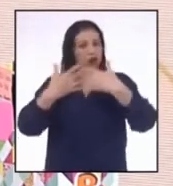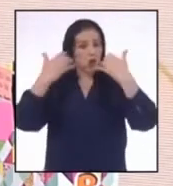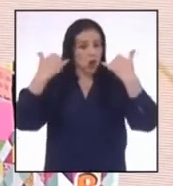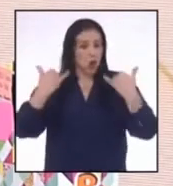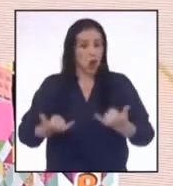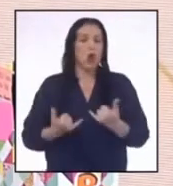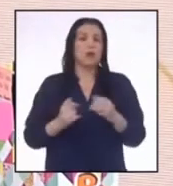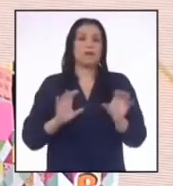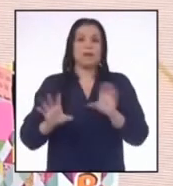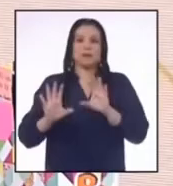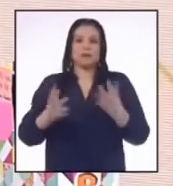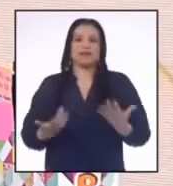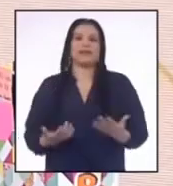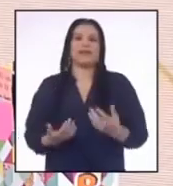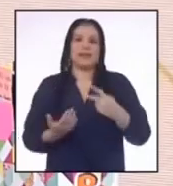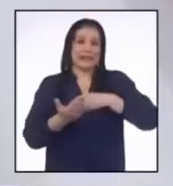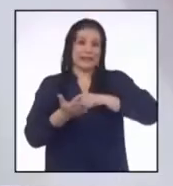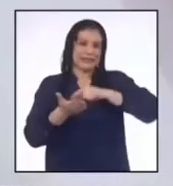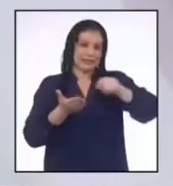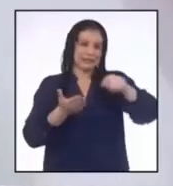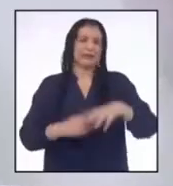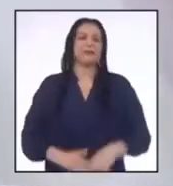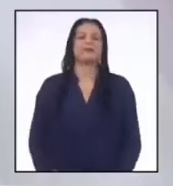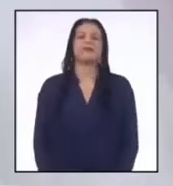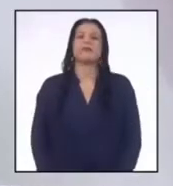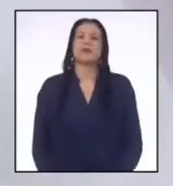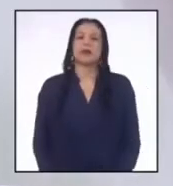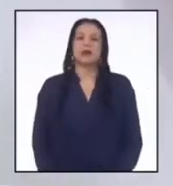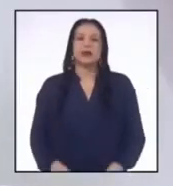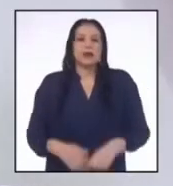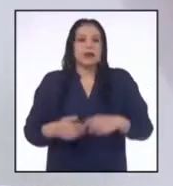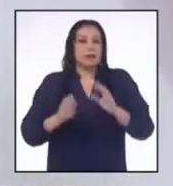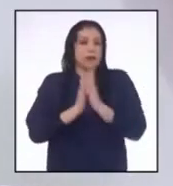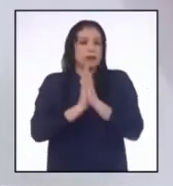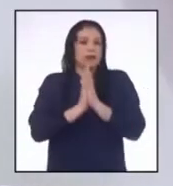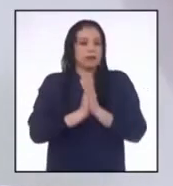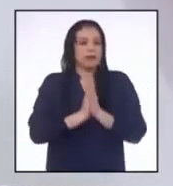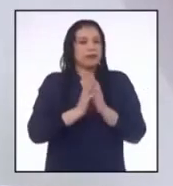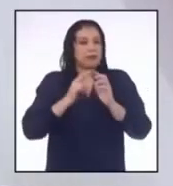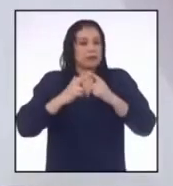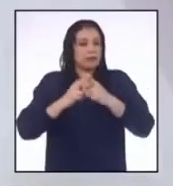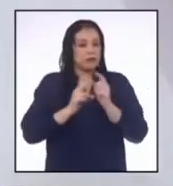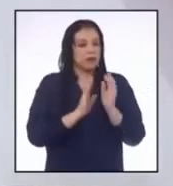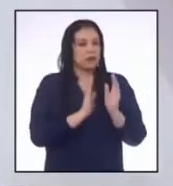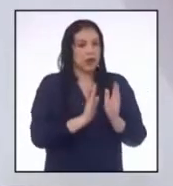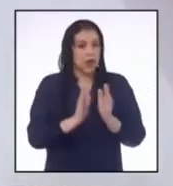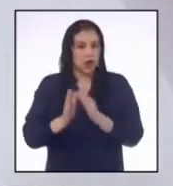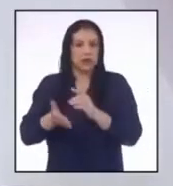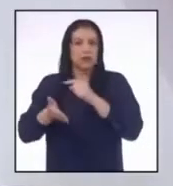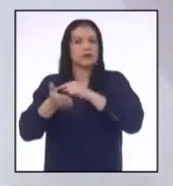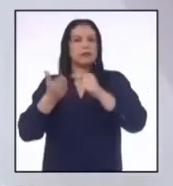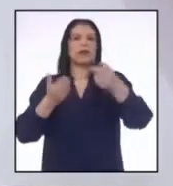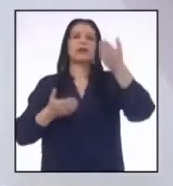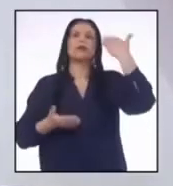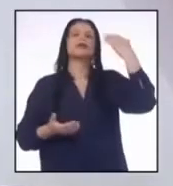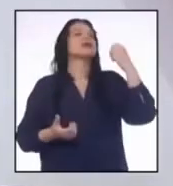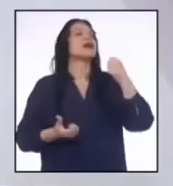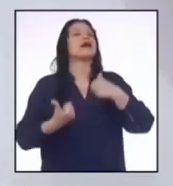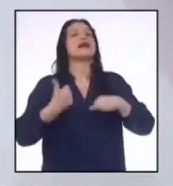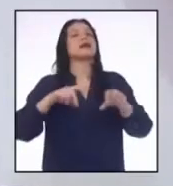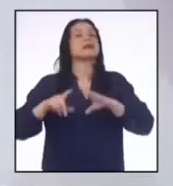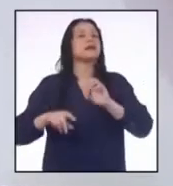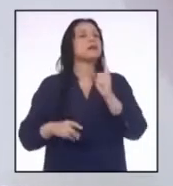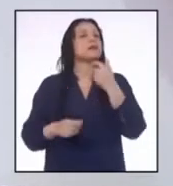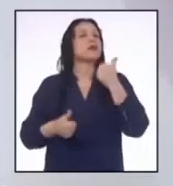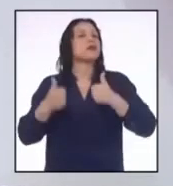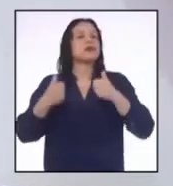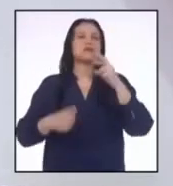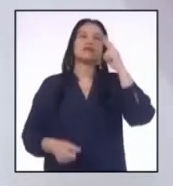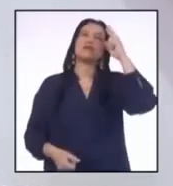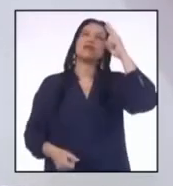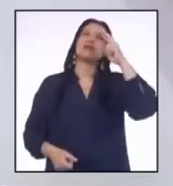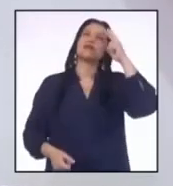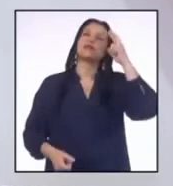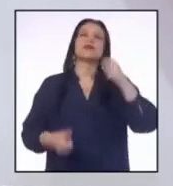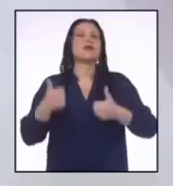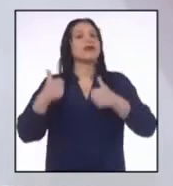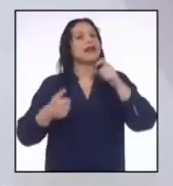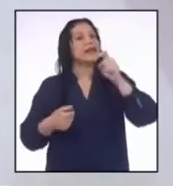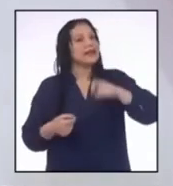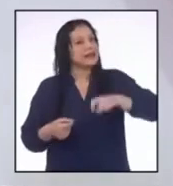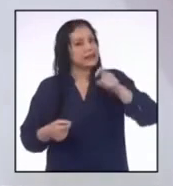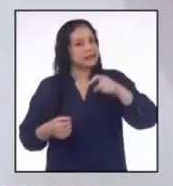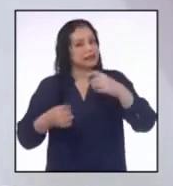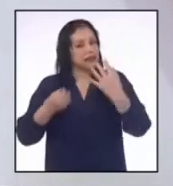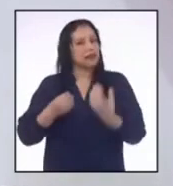vamos a desarrollar en esta semana. Bueno, vamos en orden. La semana pasada nuestra primera actividad fue reflexionar sobre la necesidad